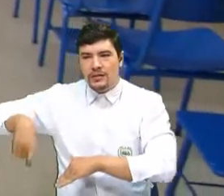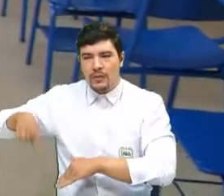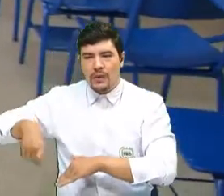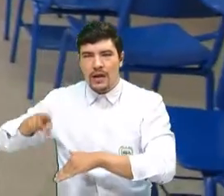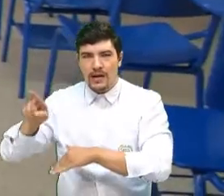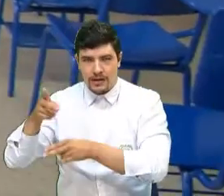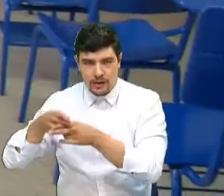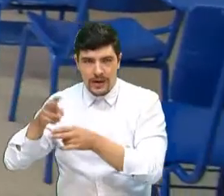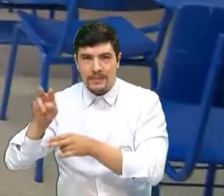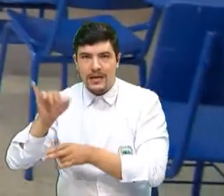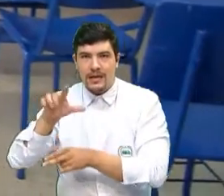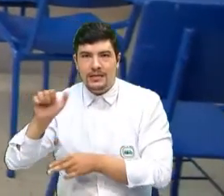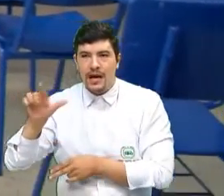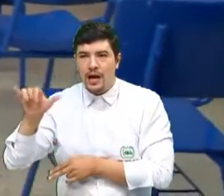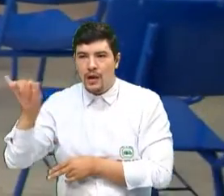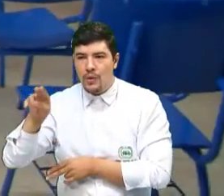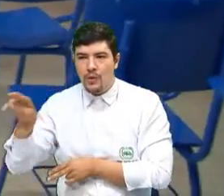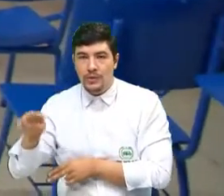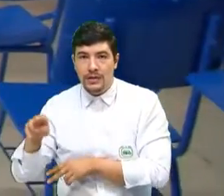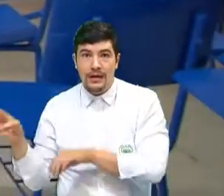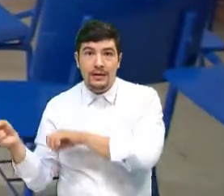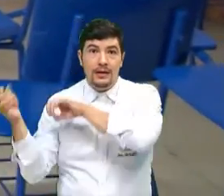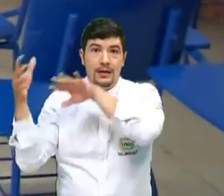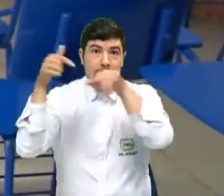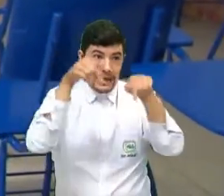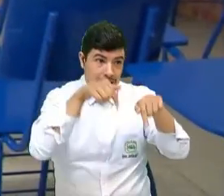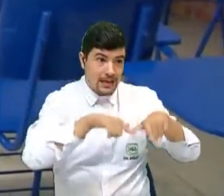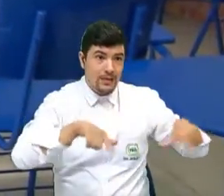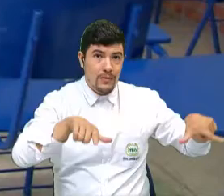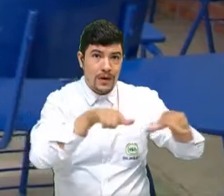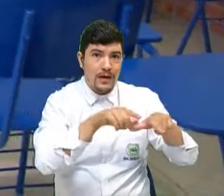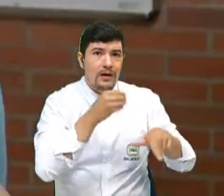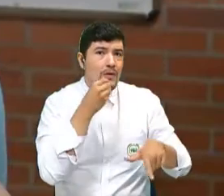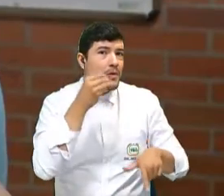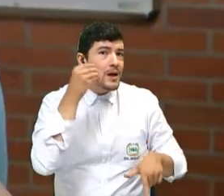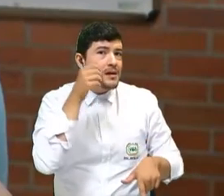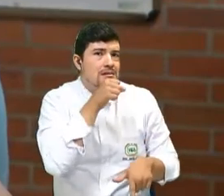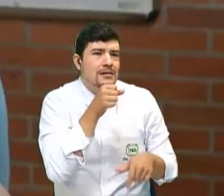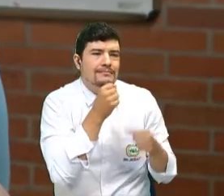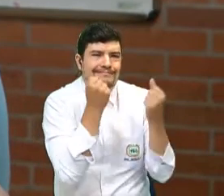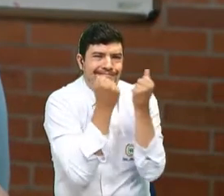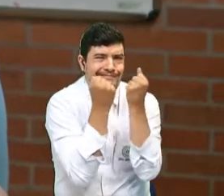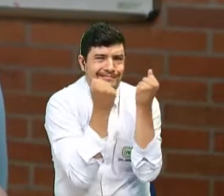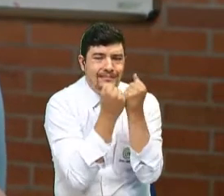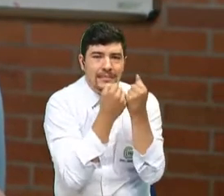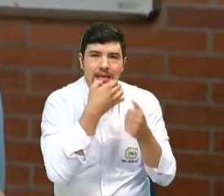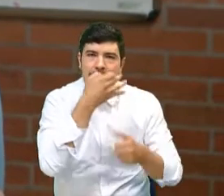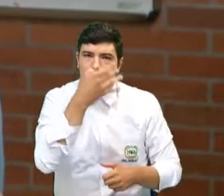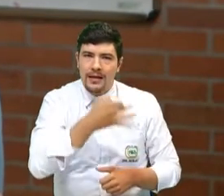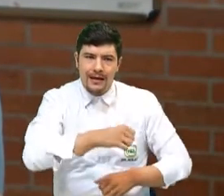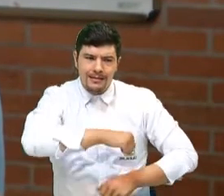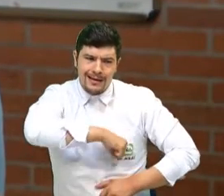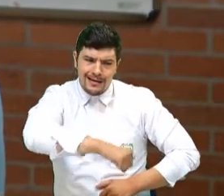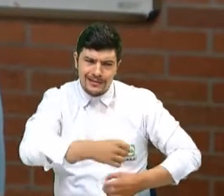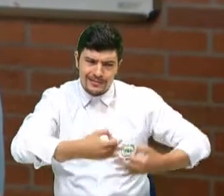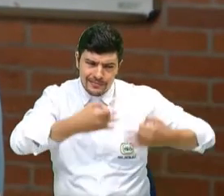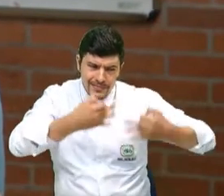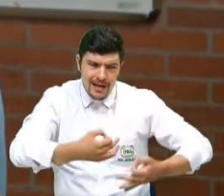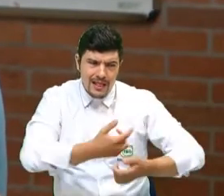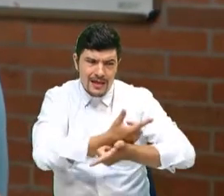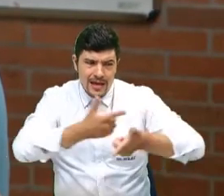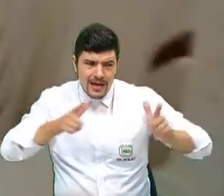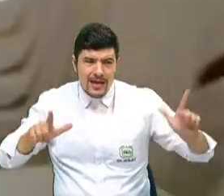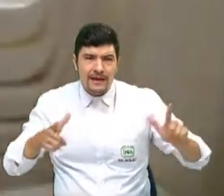villaluz acá es una final el hacinamiento de nuestros niños y en realidad no tienen ese derecho a ese libre esparcimiento